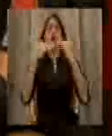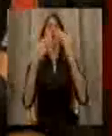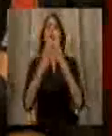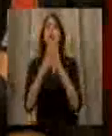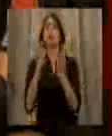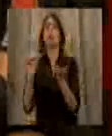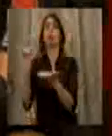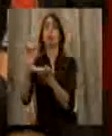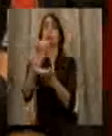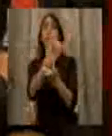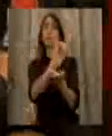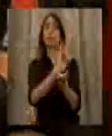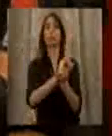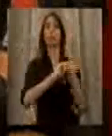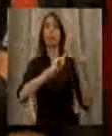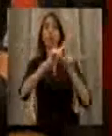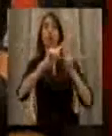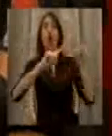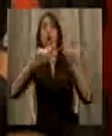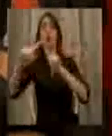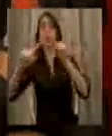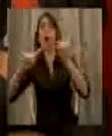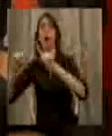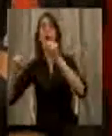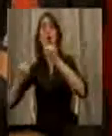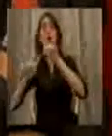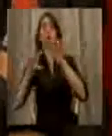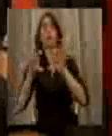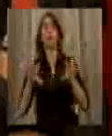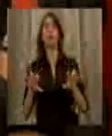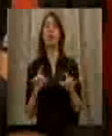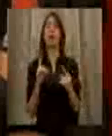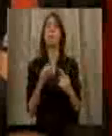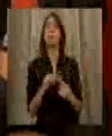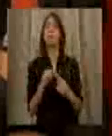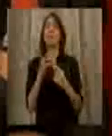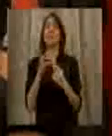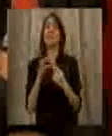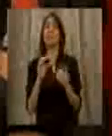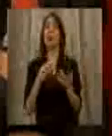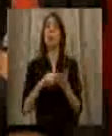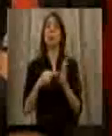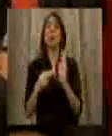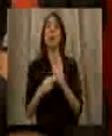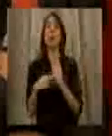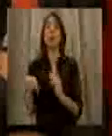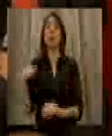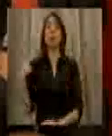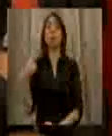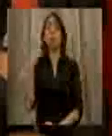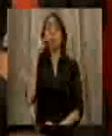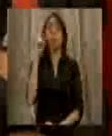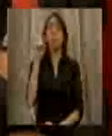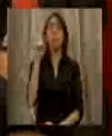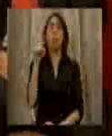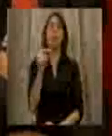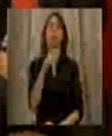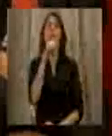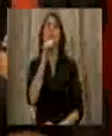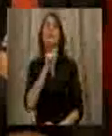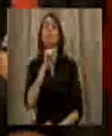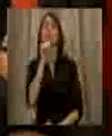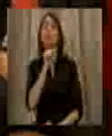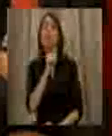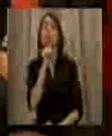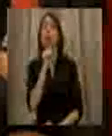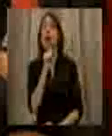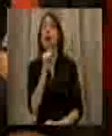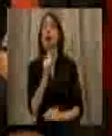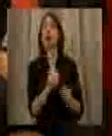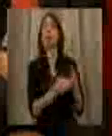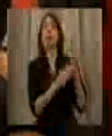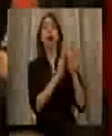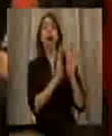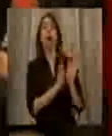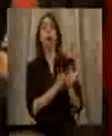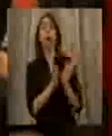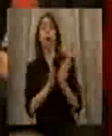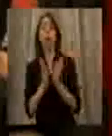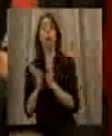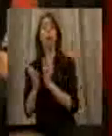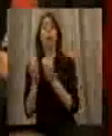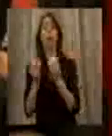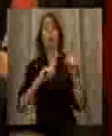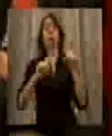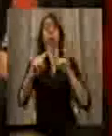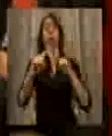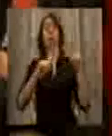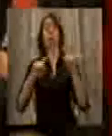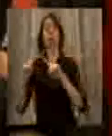de coordinación, y muchas veces los principales problemas se producen efectivamente por la falta de ordenamiento en esa